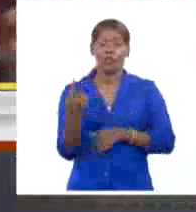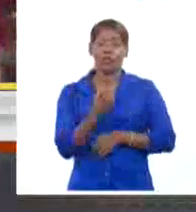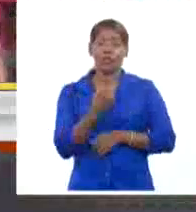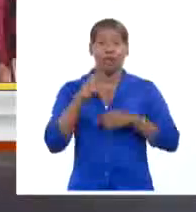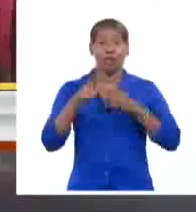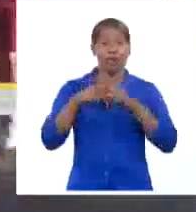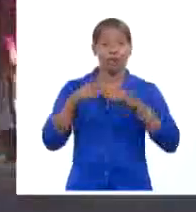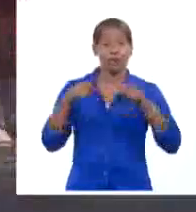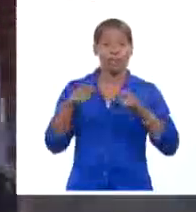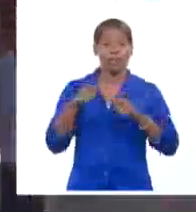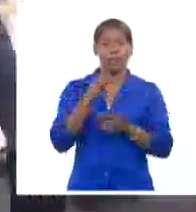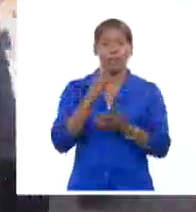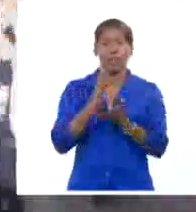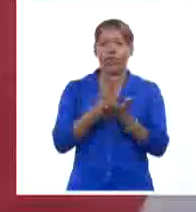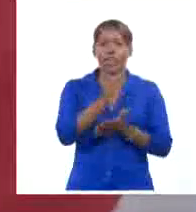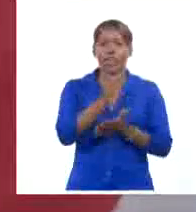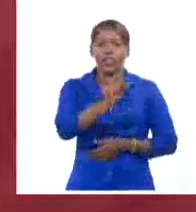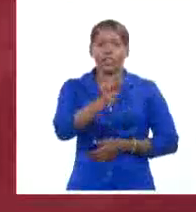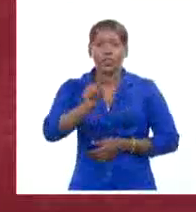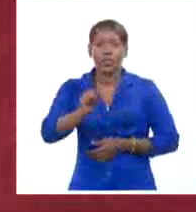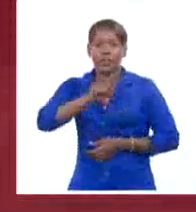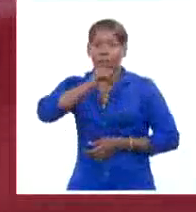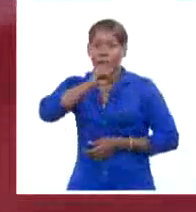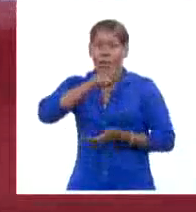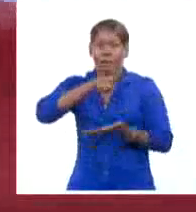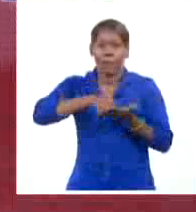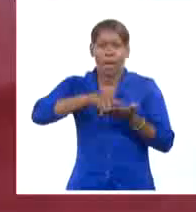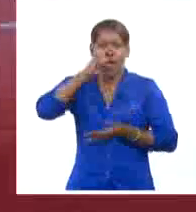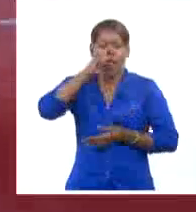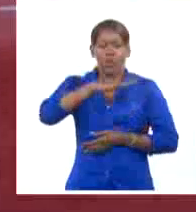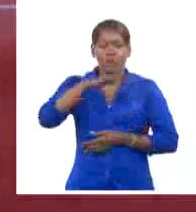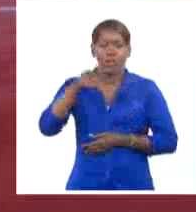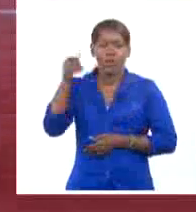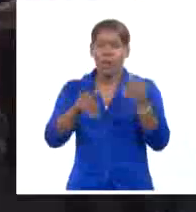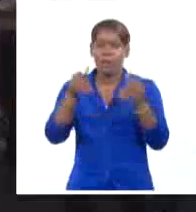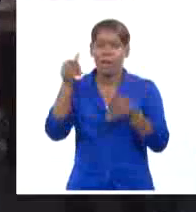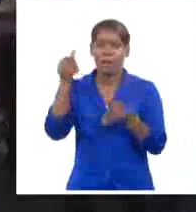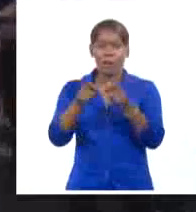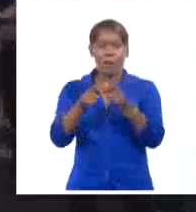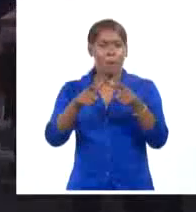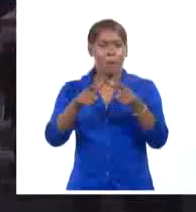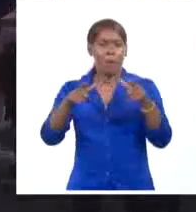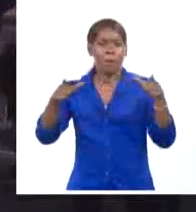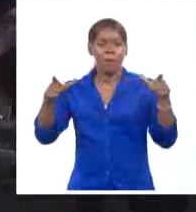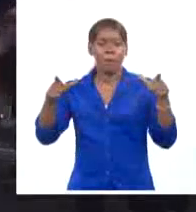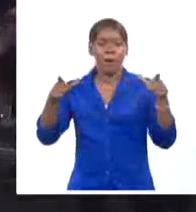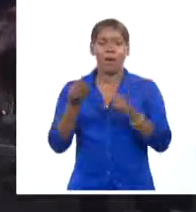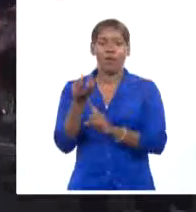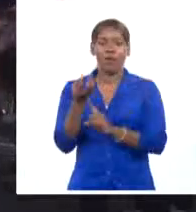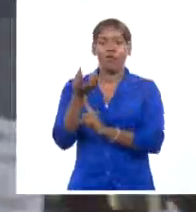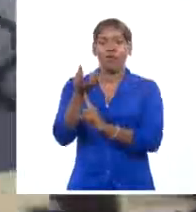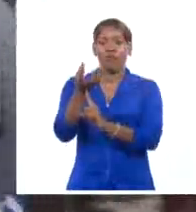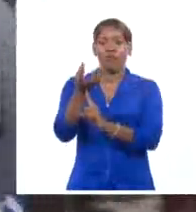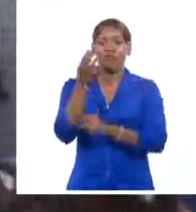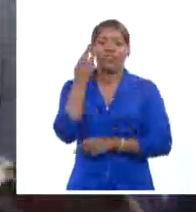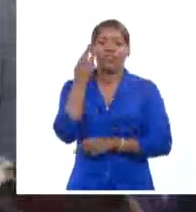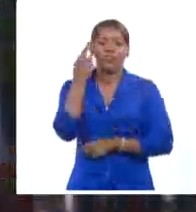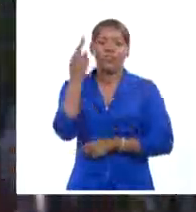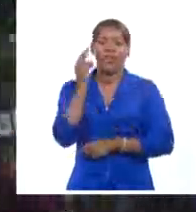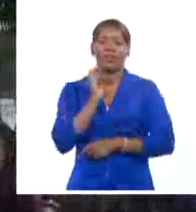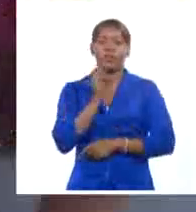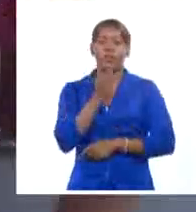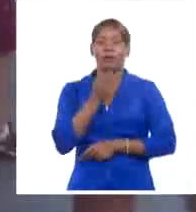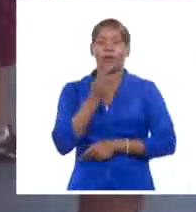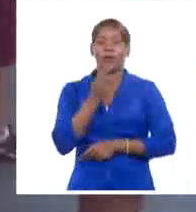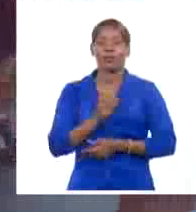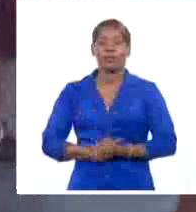pioneros, estudiantes, padres y maestros que continúan con la fuerza de las antorchas que no dejaron morir al apóstol por la generación del